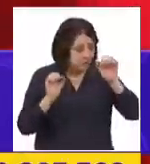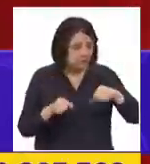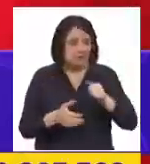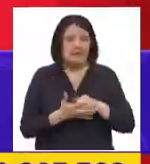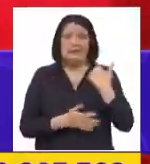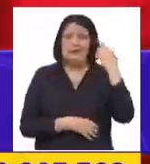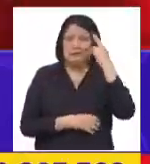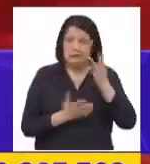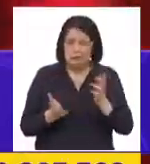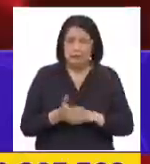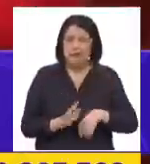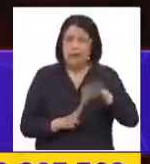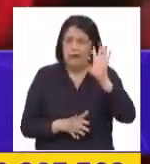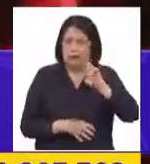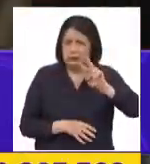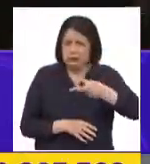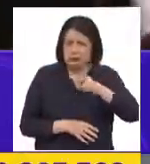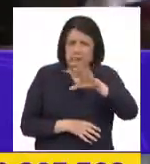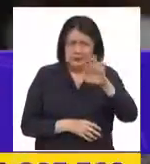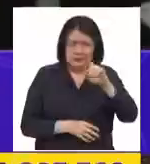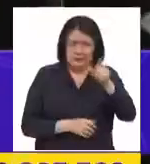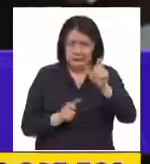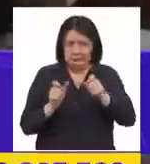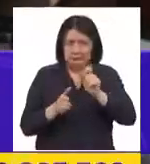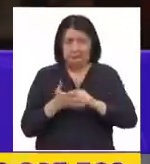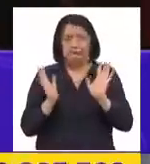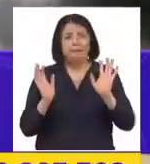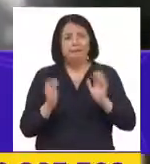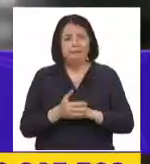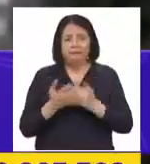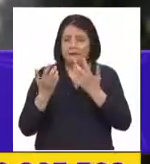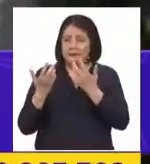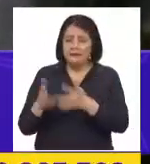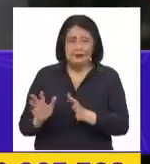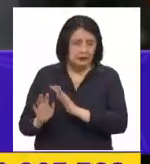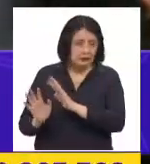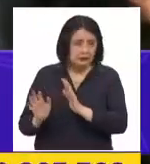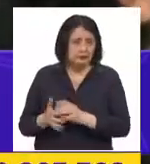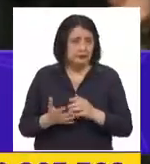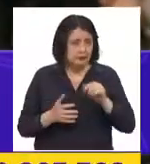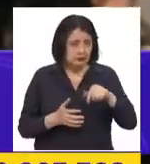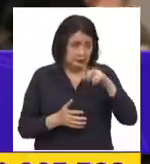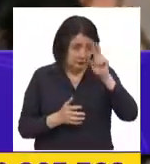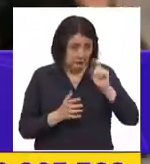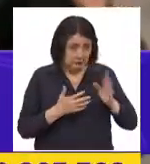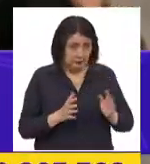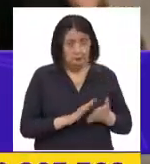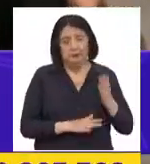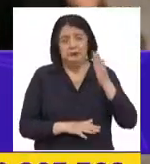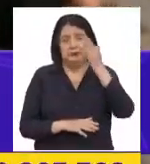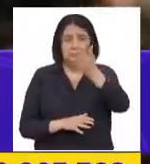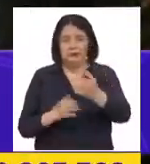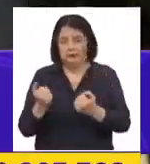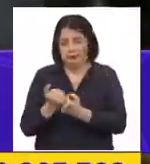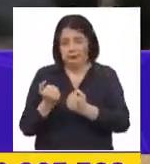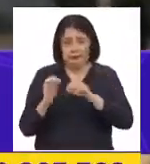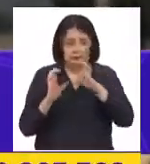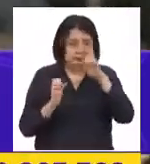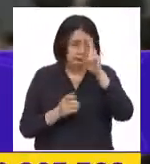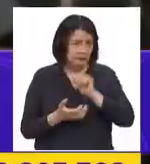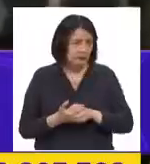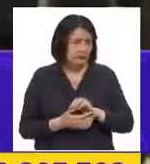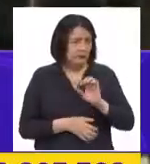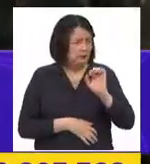motivación. Estamos hablando de más de 2.500 personas que dejaron de hacer lo que tenían que hacer en nuestro país para ir a apoyar a nuestra selección. Ahora,